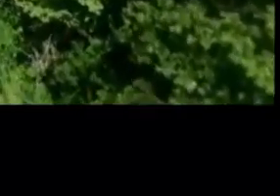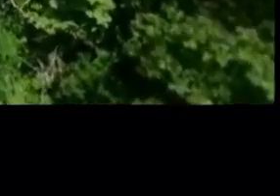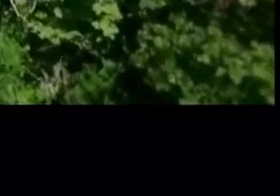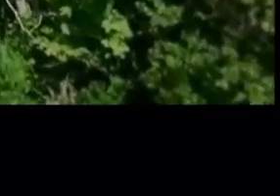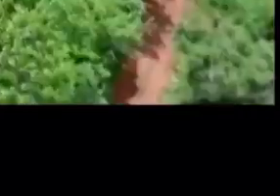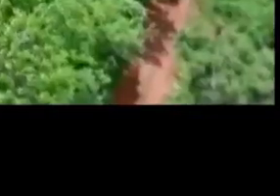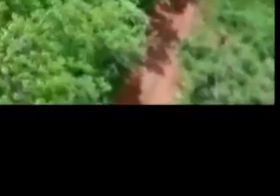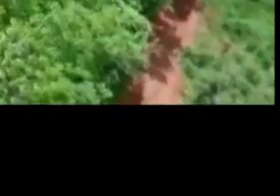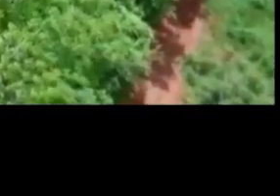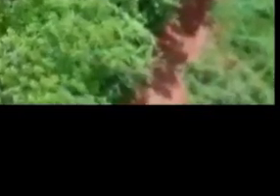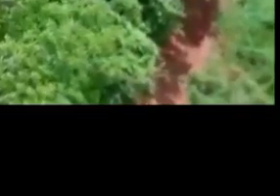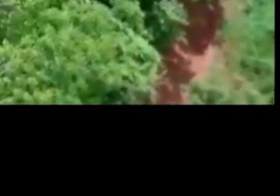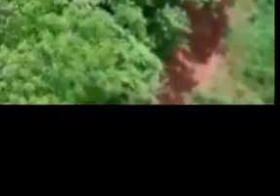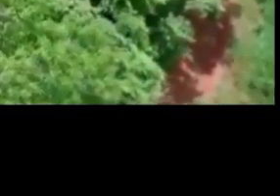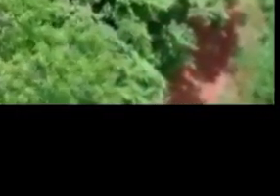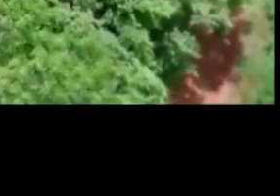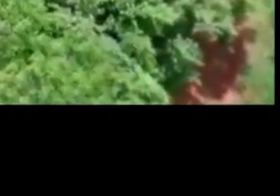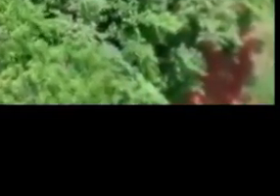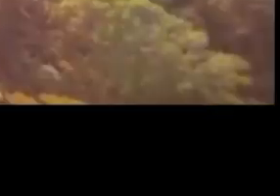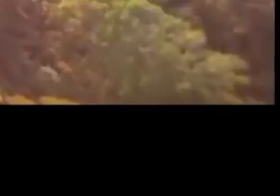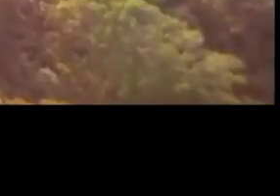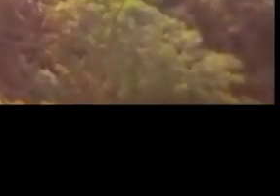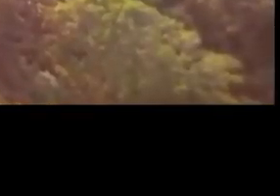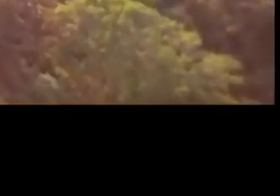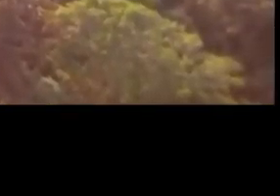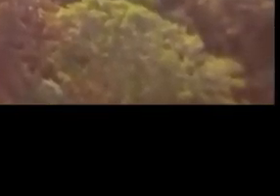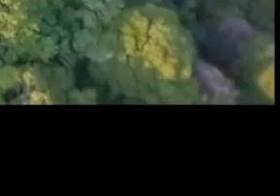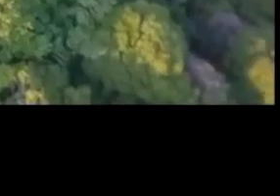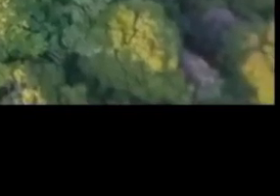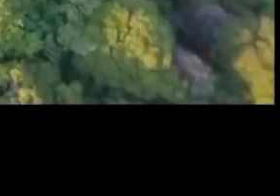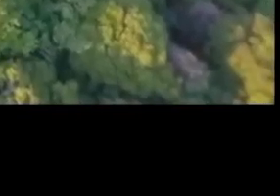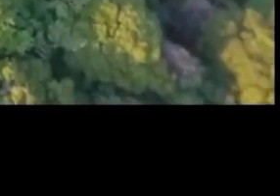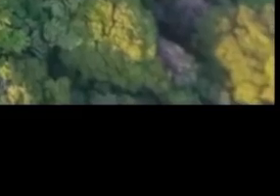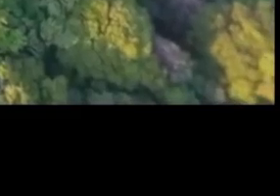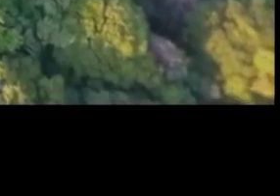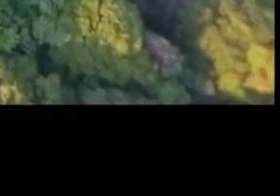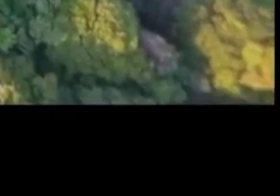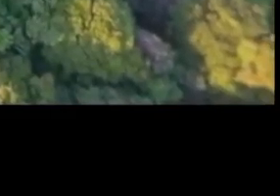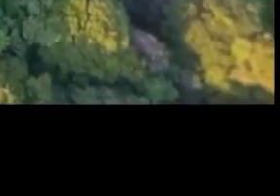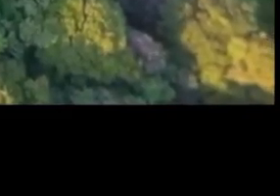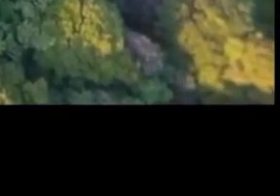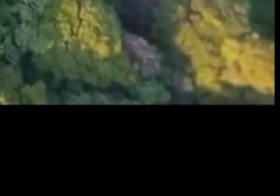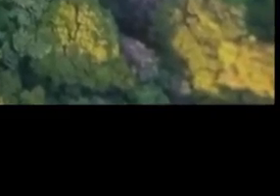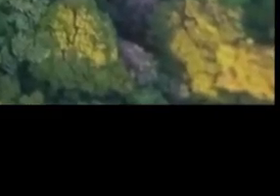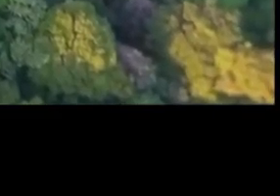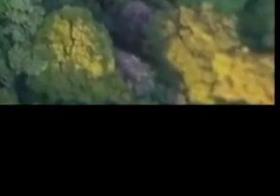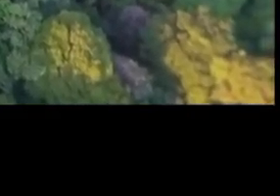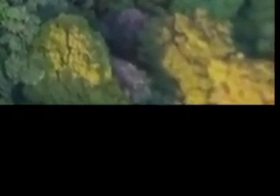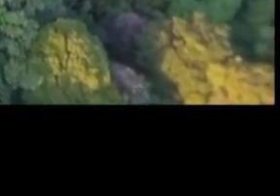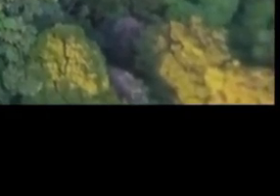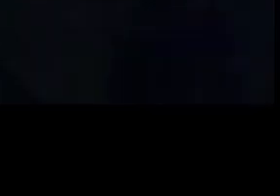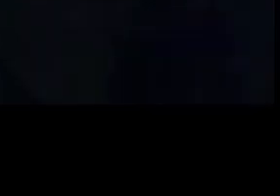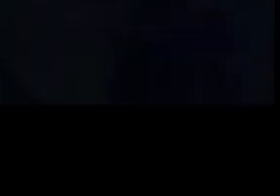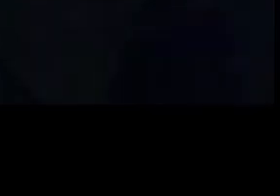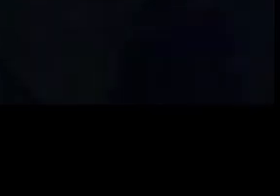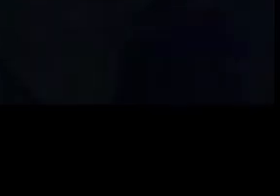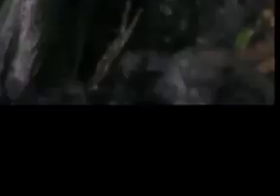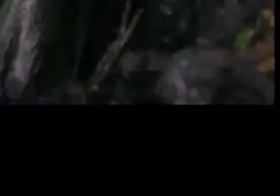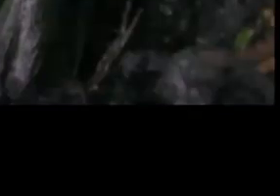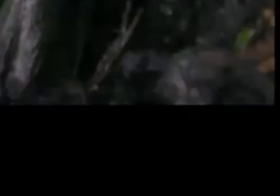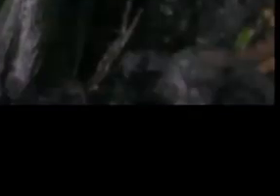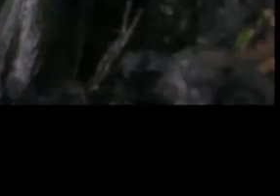son hábitats de plantas y animales promovamos la siembra y cuido de árboles para un aire más limpio cuidemos nuestra